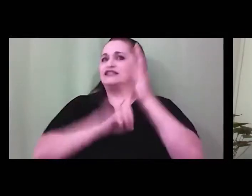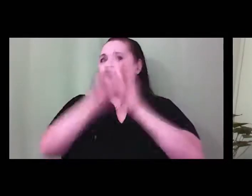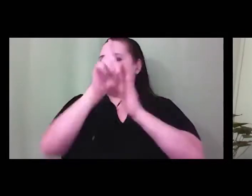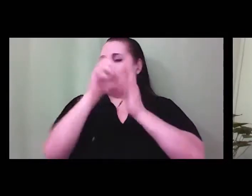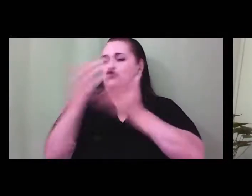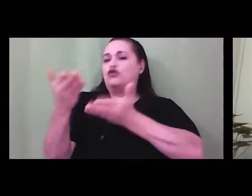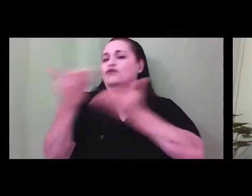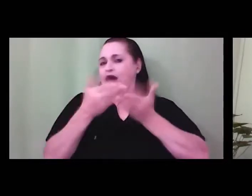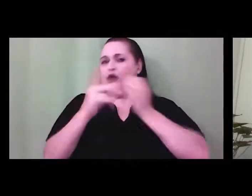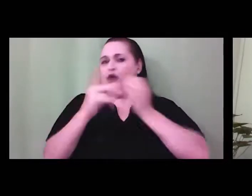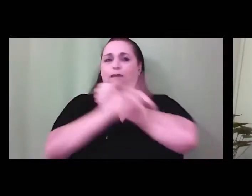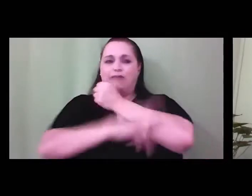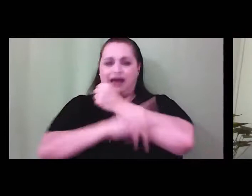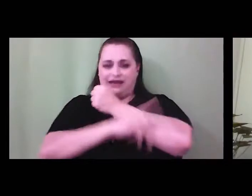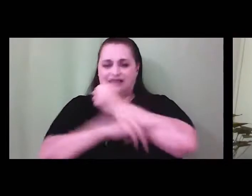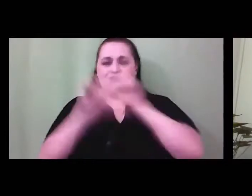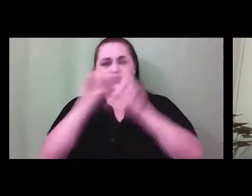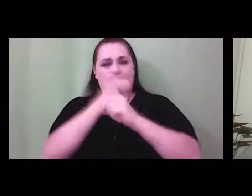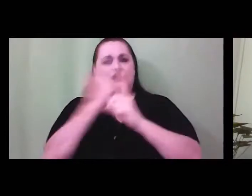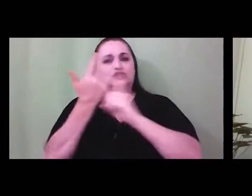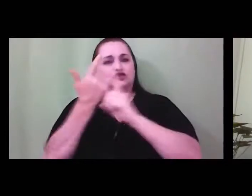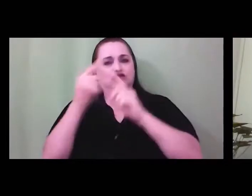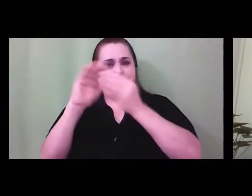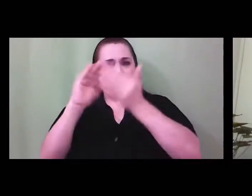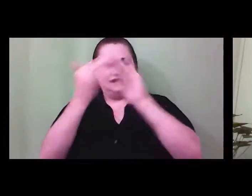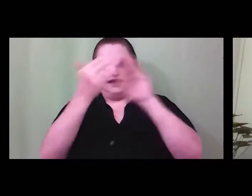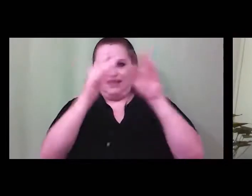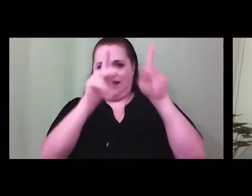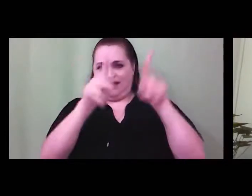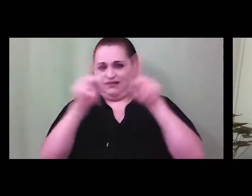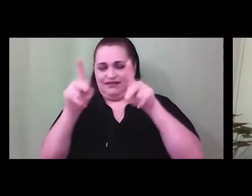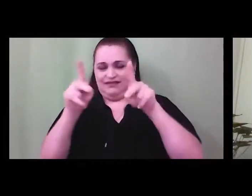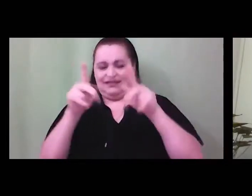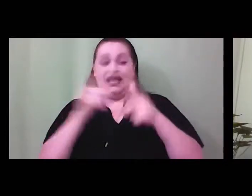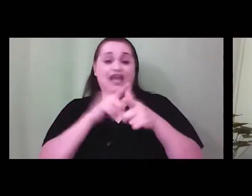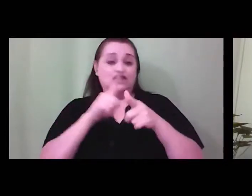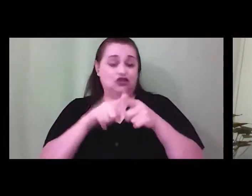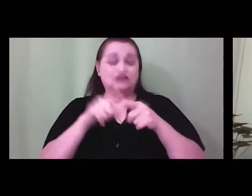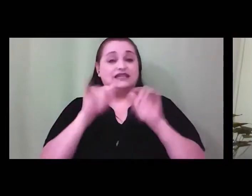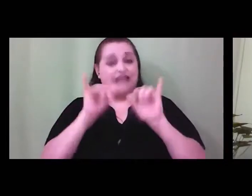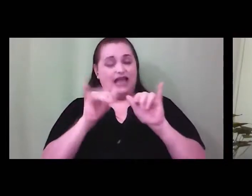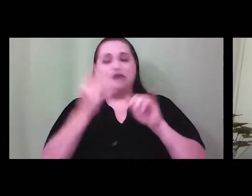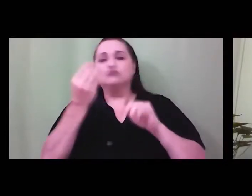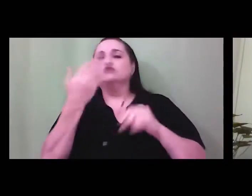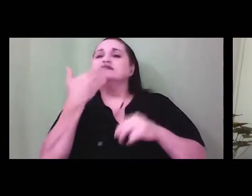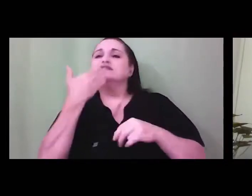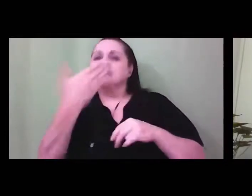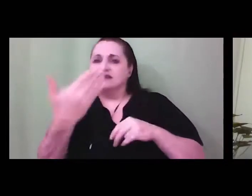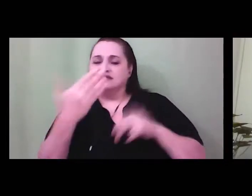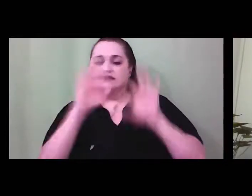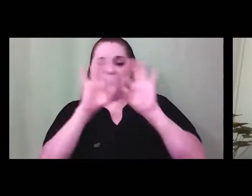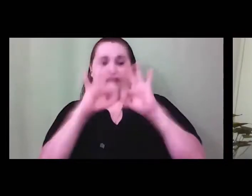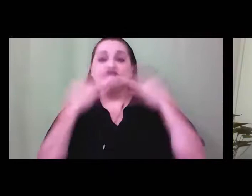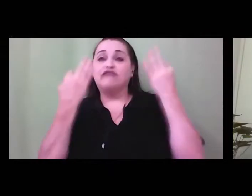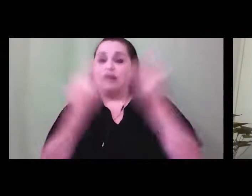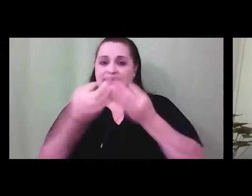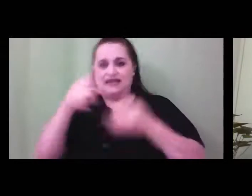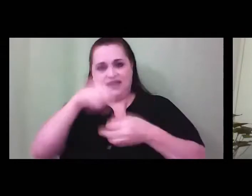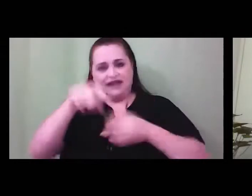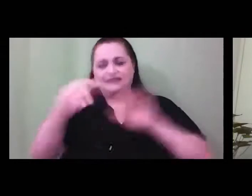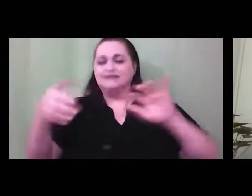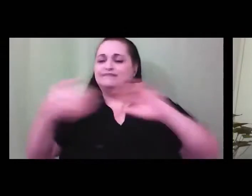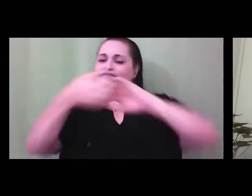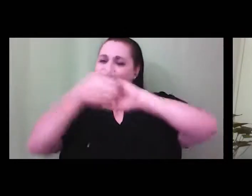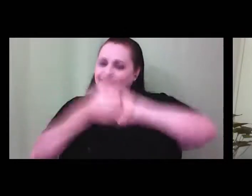un país y una sociedad. Entonces, de ahí muchas gracias a las familias que se dan la mano por